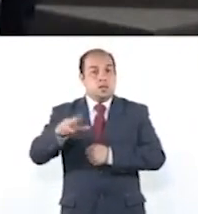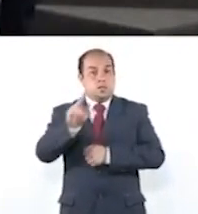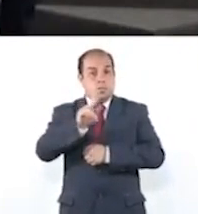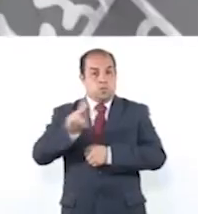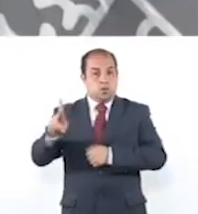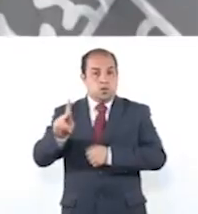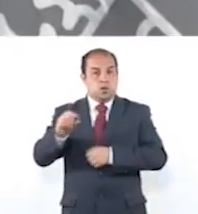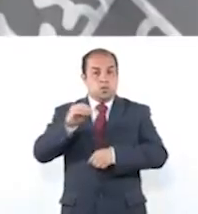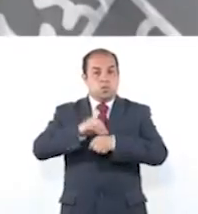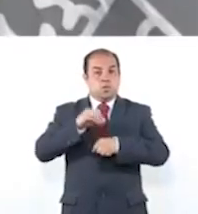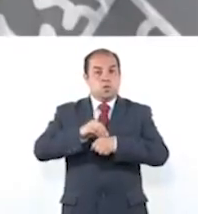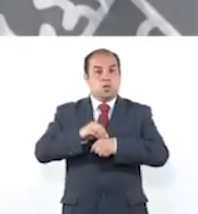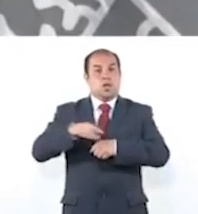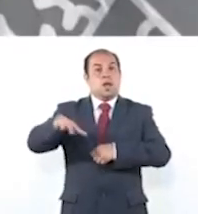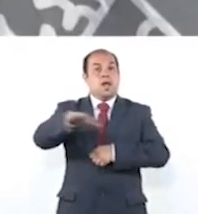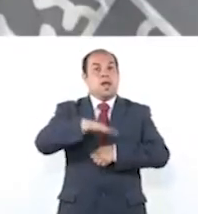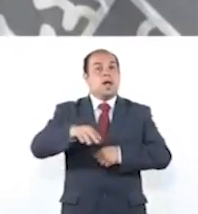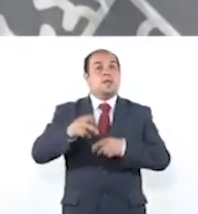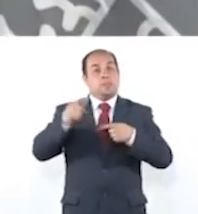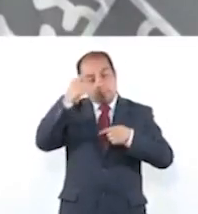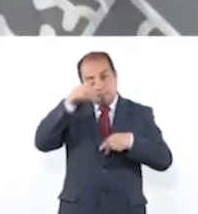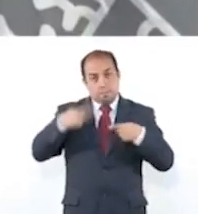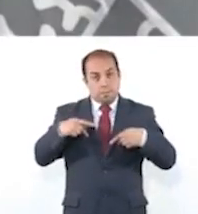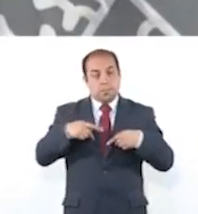en la instalación de espacios lectores.